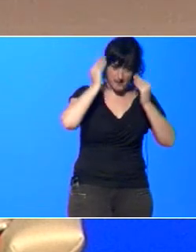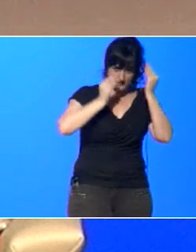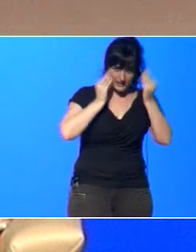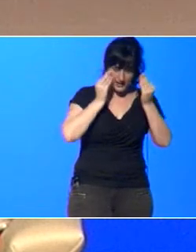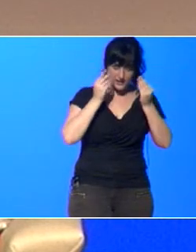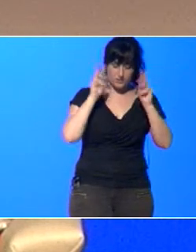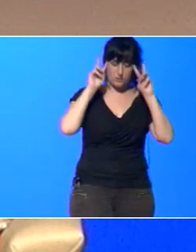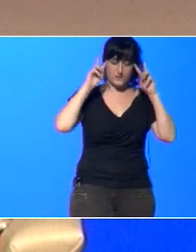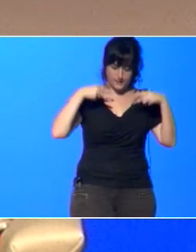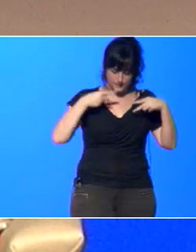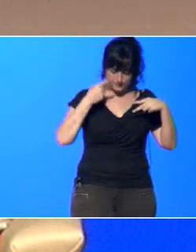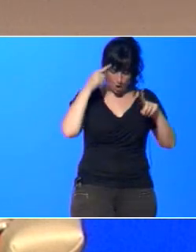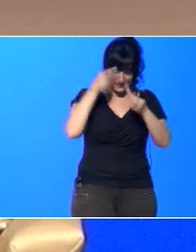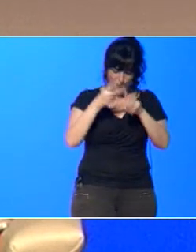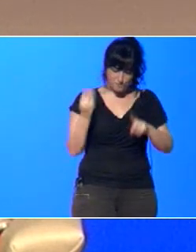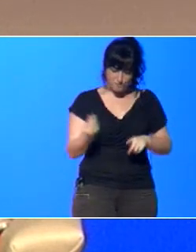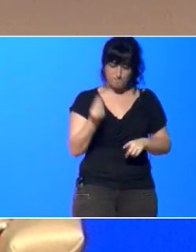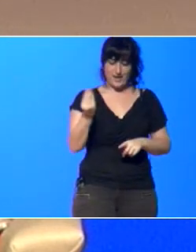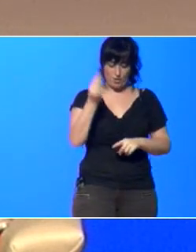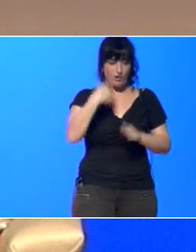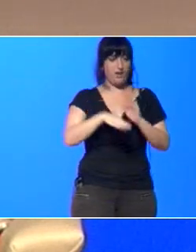análisis para poder seguir mejorándola.